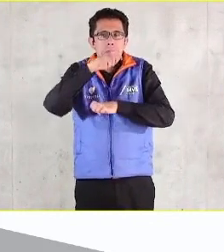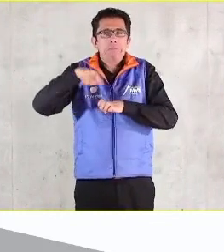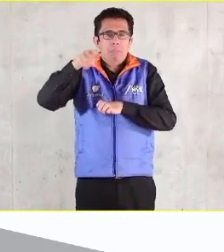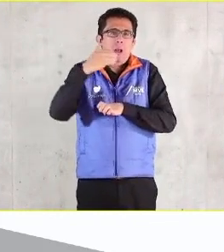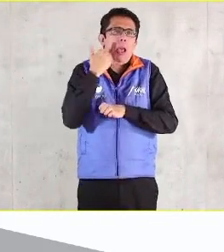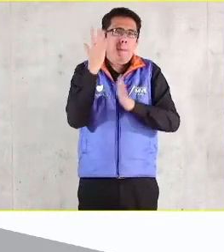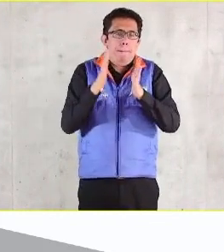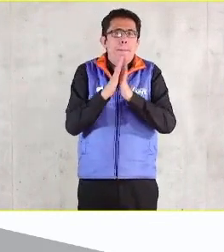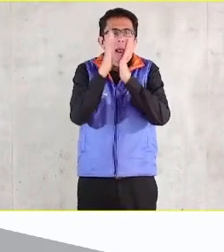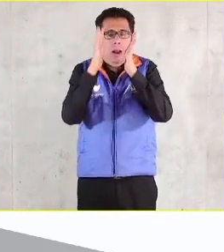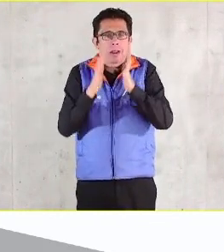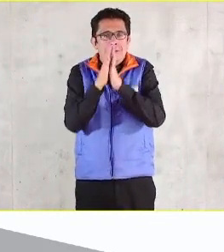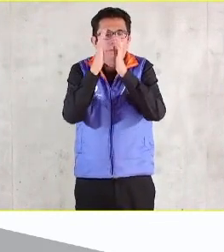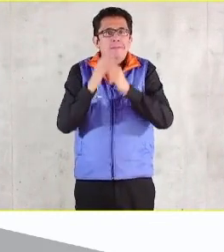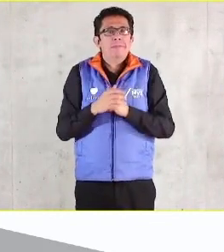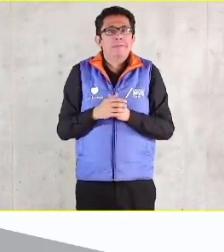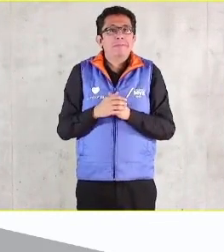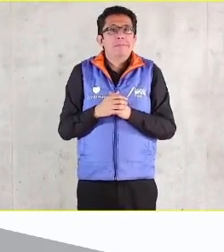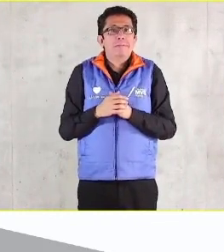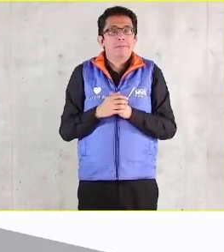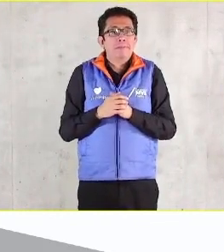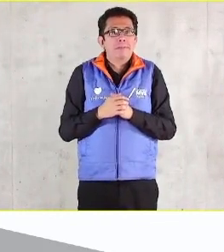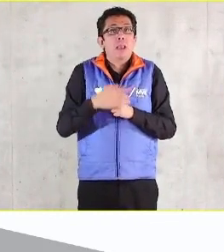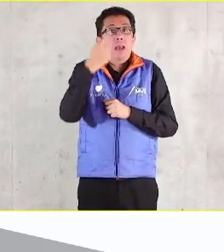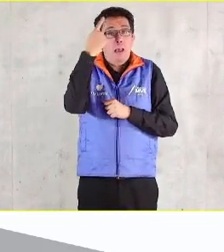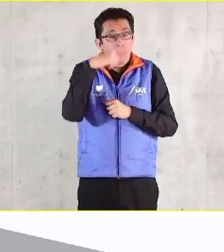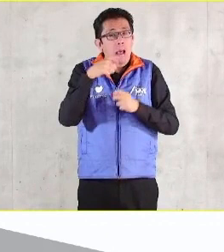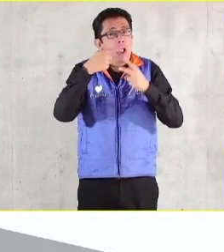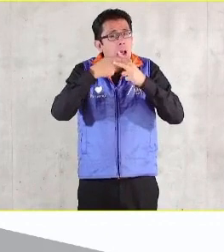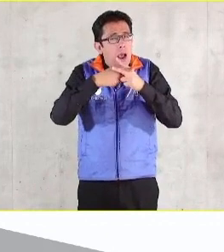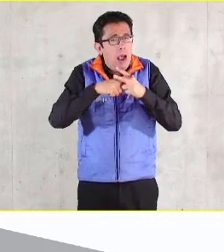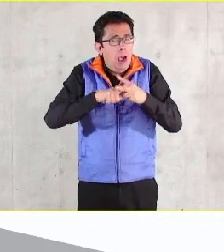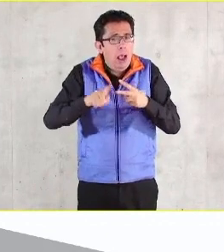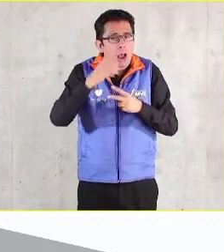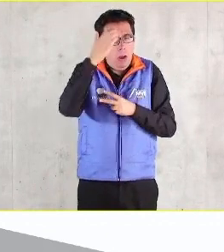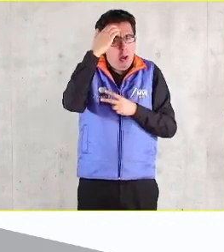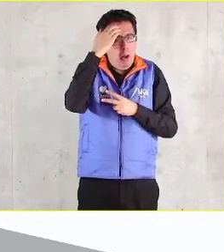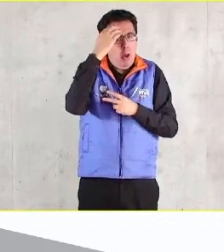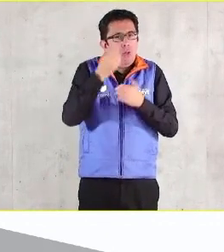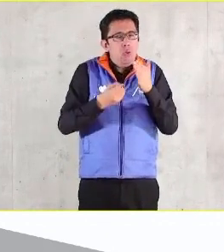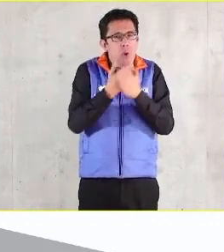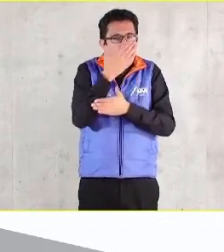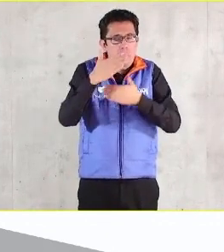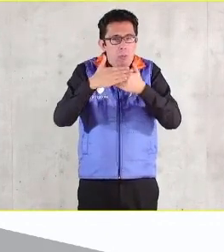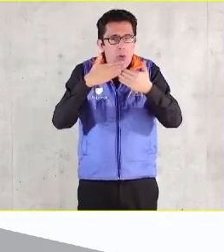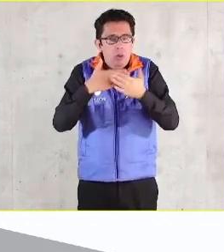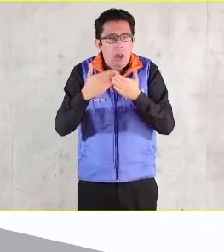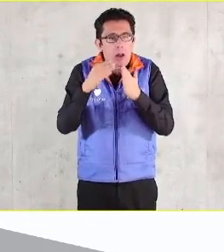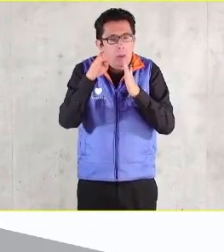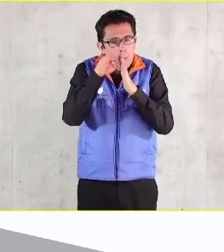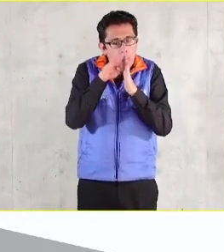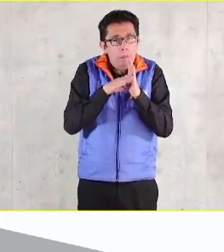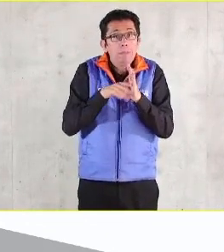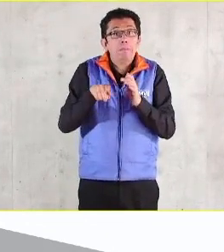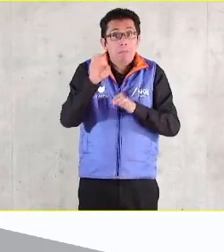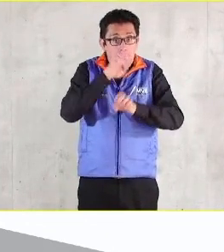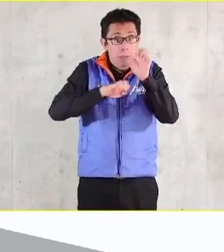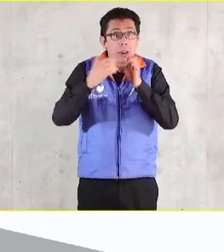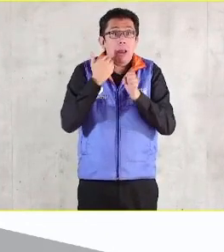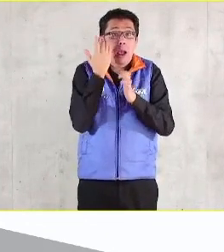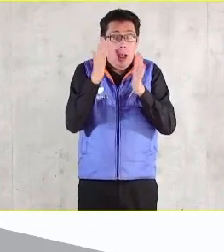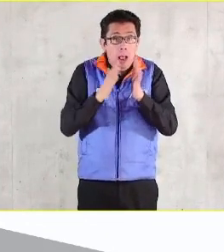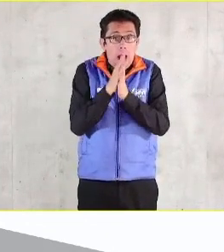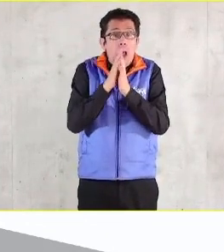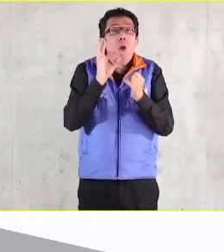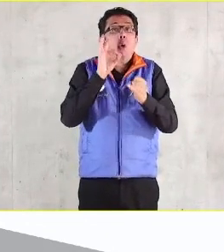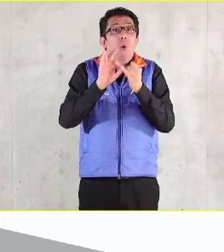este ejercicio de introducción a lo que es el nuevo modelo. Aquellas empresas que quieran participar, al final mostraremos